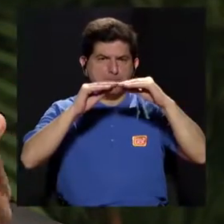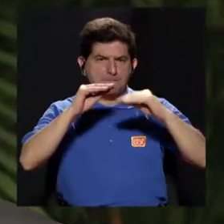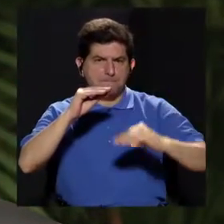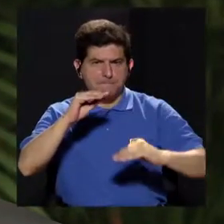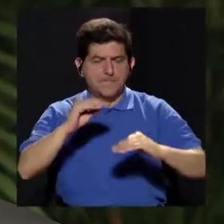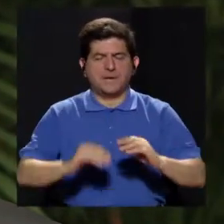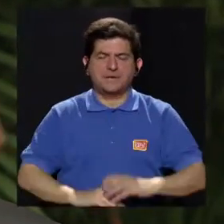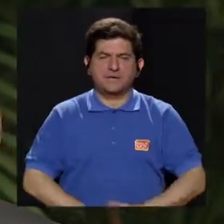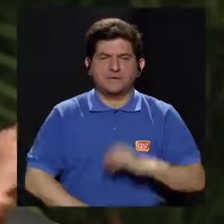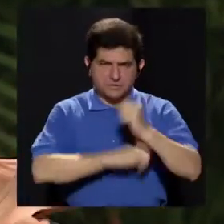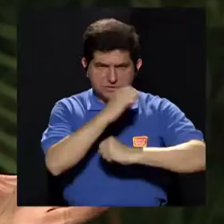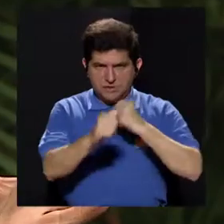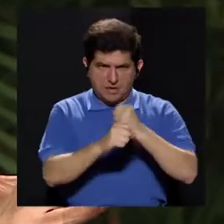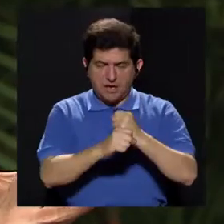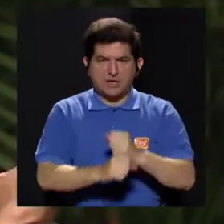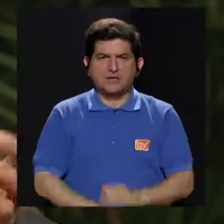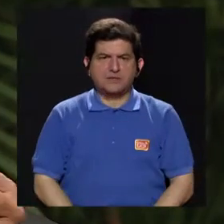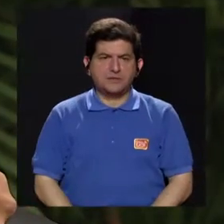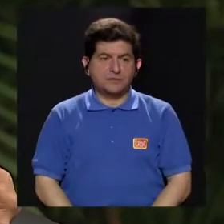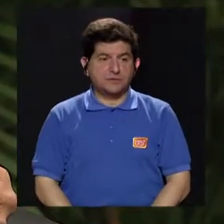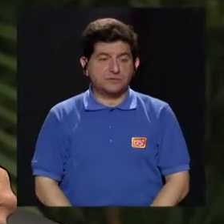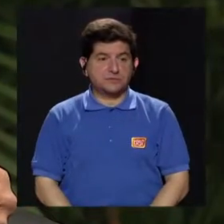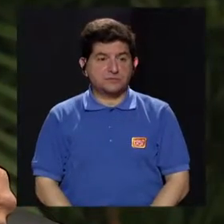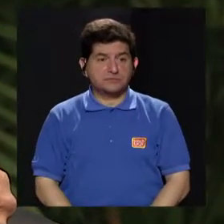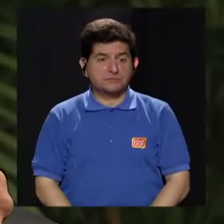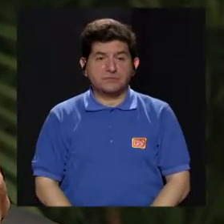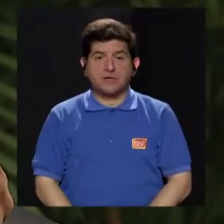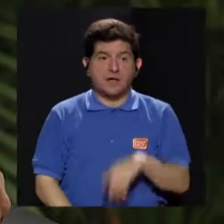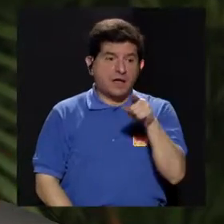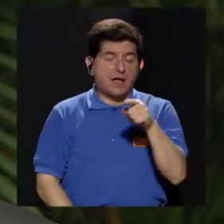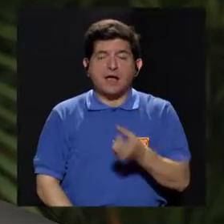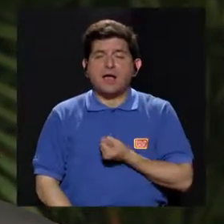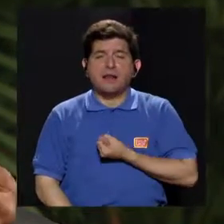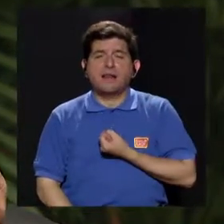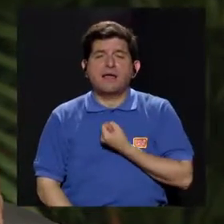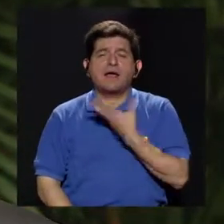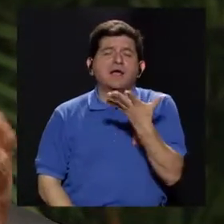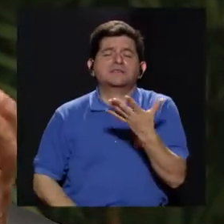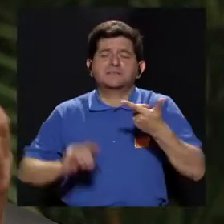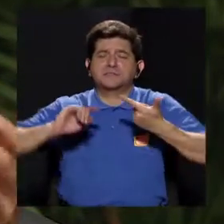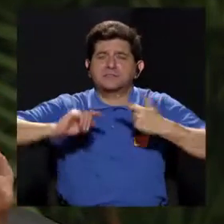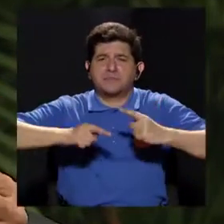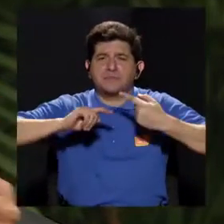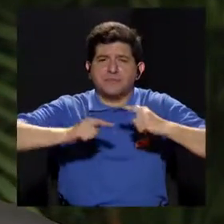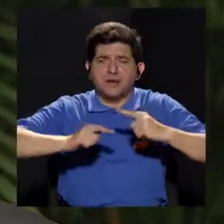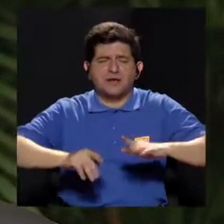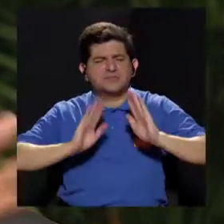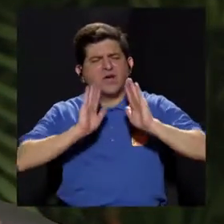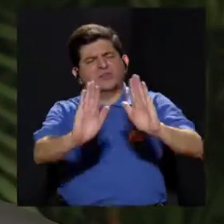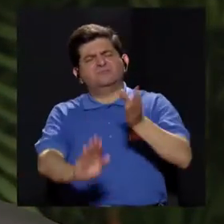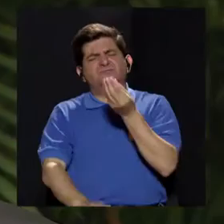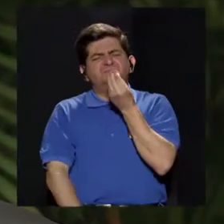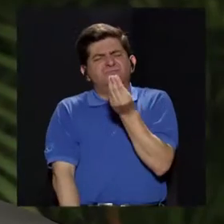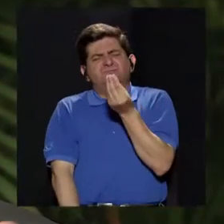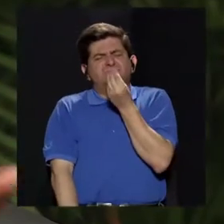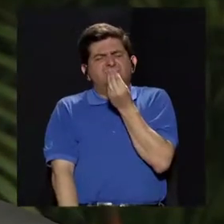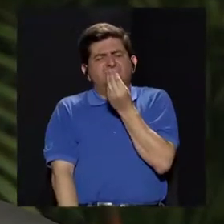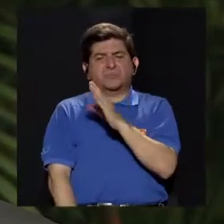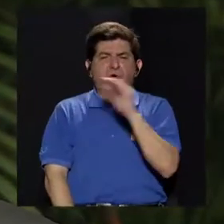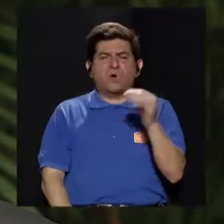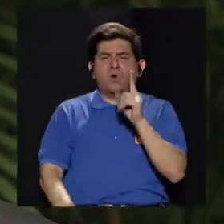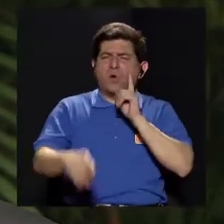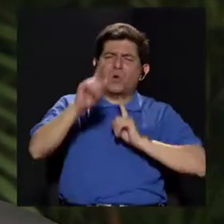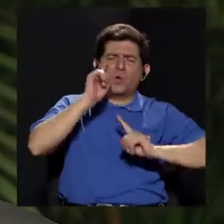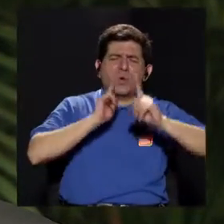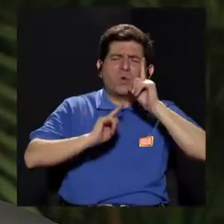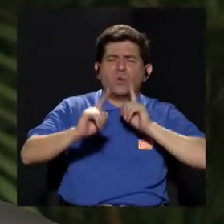menor va a hacer su manifestación de dolor con rechazo a la alimentación